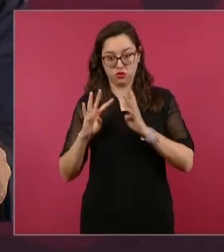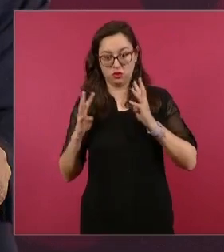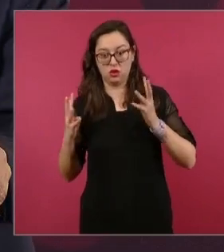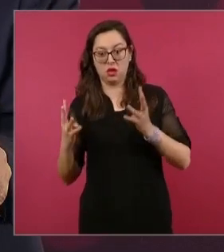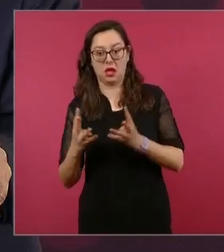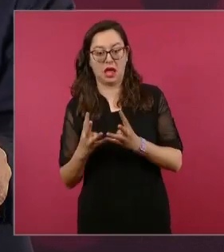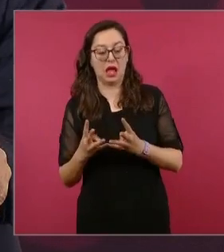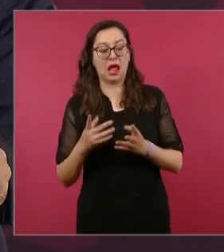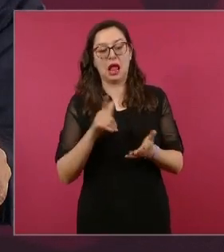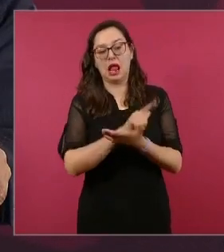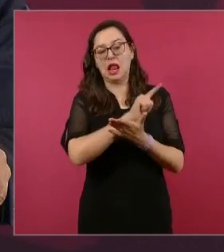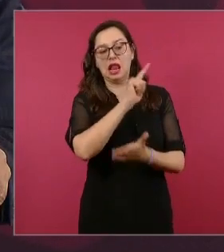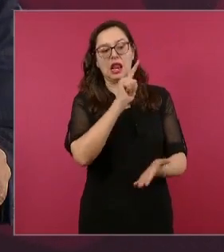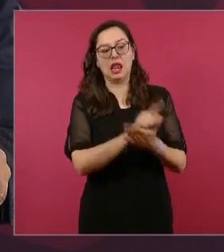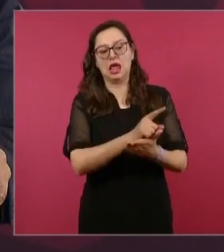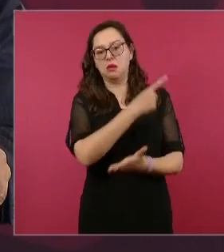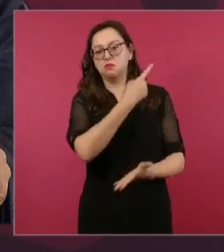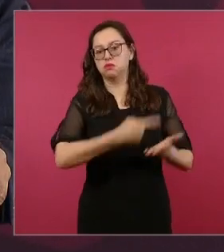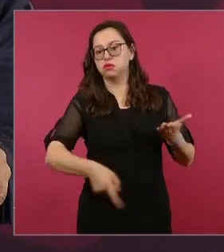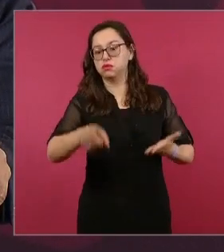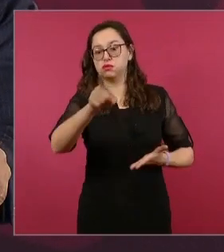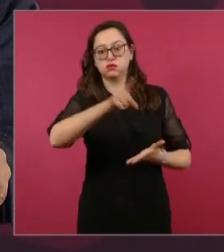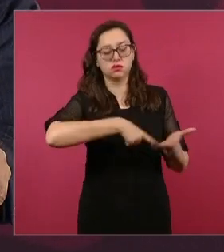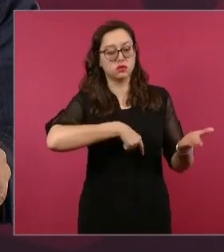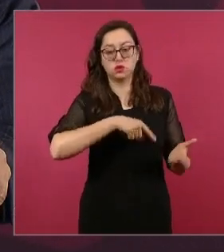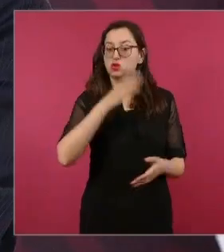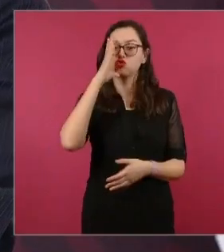derecho a veto.